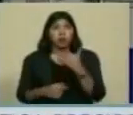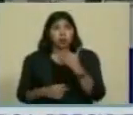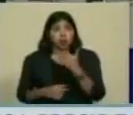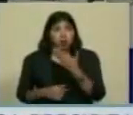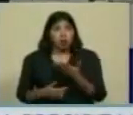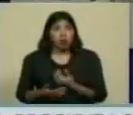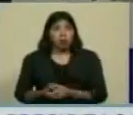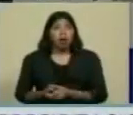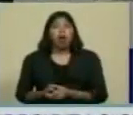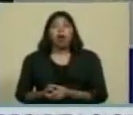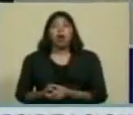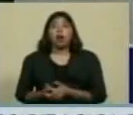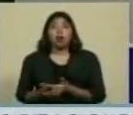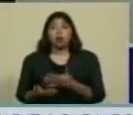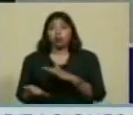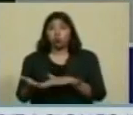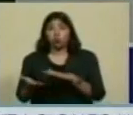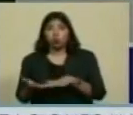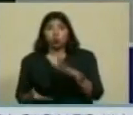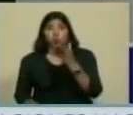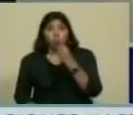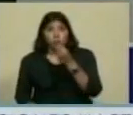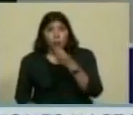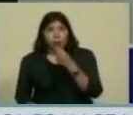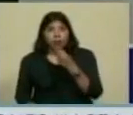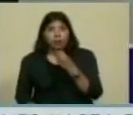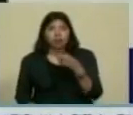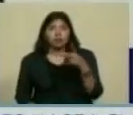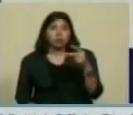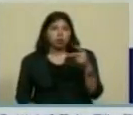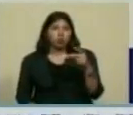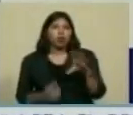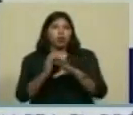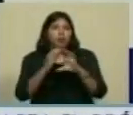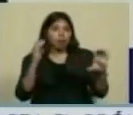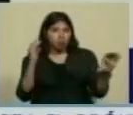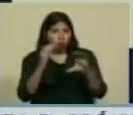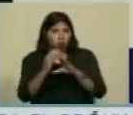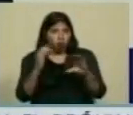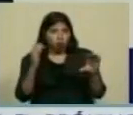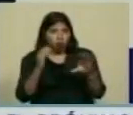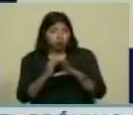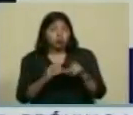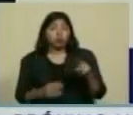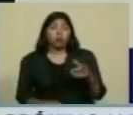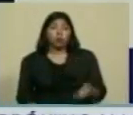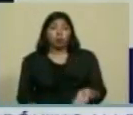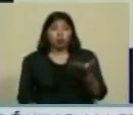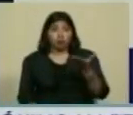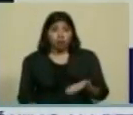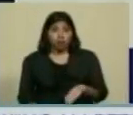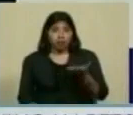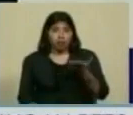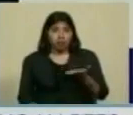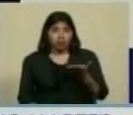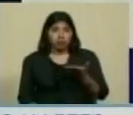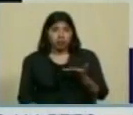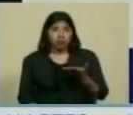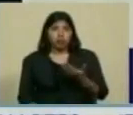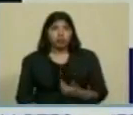soberanía alimentaria en especial. Lo segundo, el tema del transporte también juega un papel fundamental. Cómo desarrollar